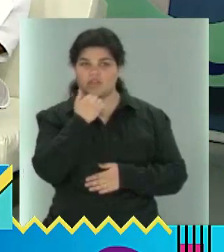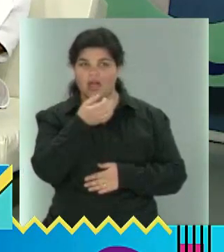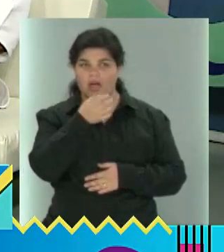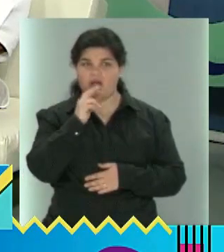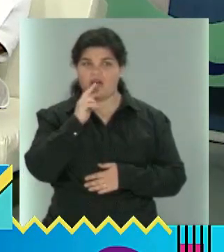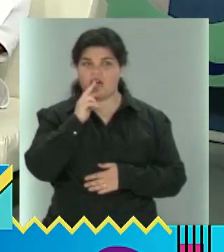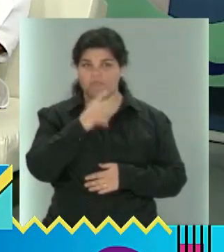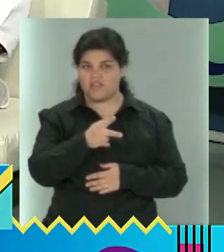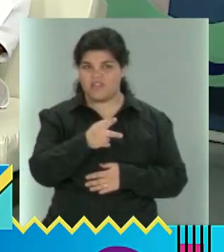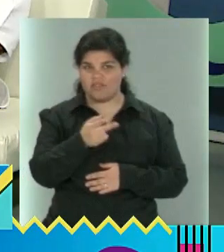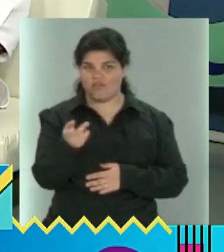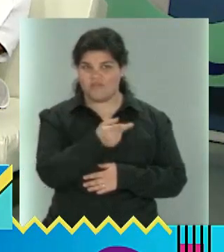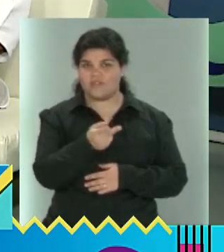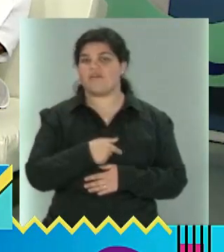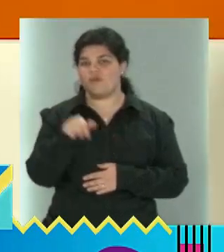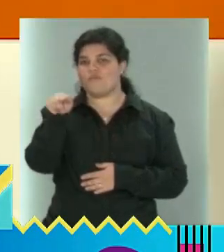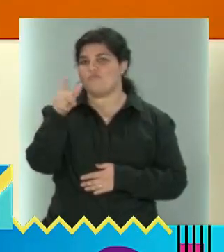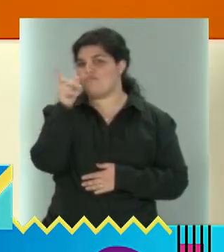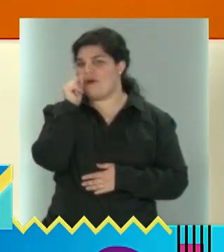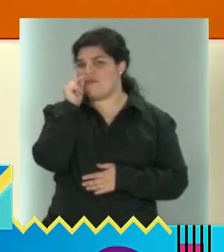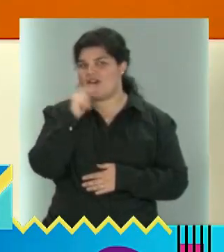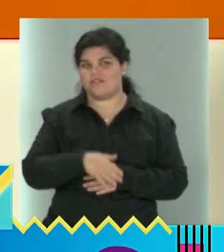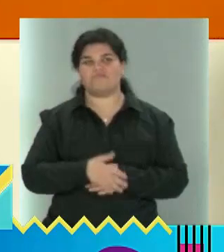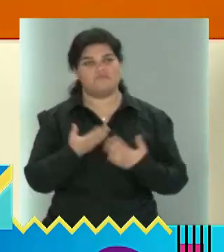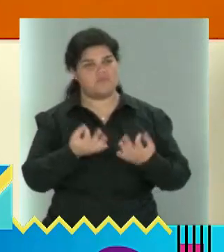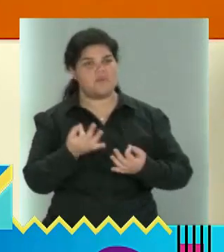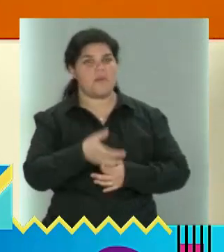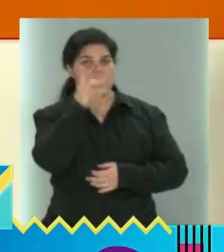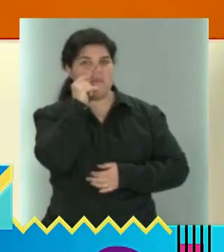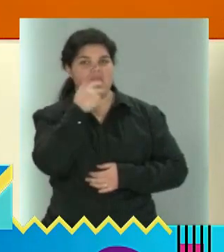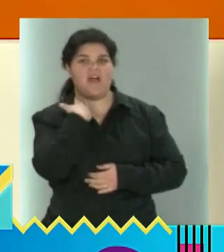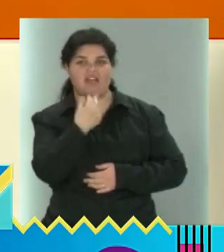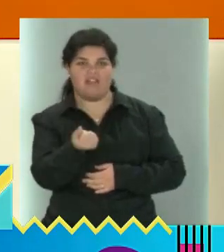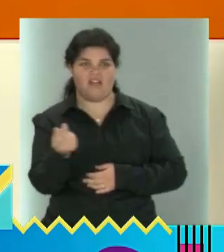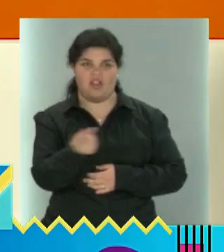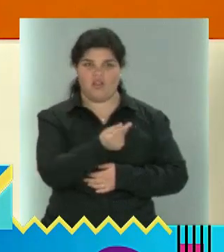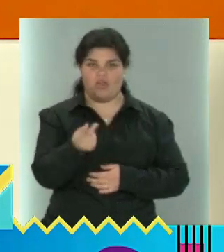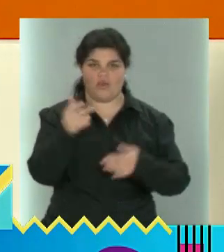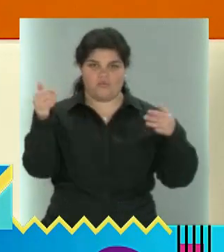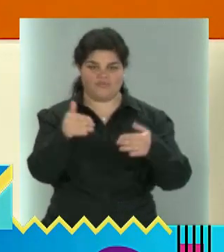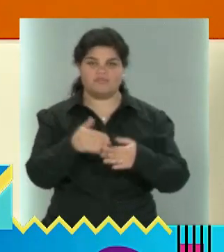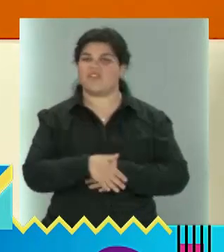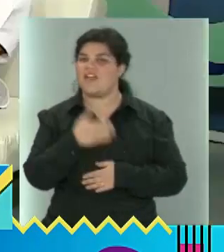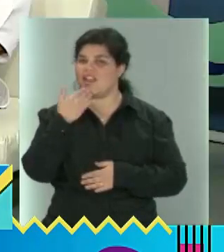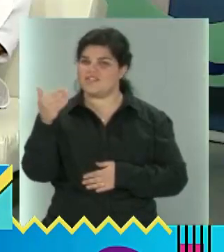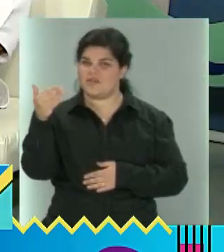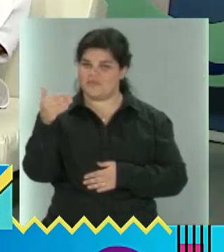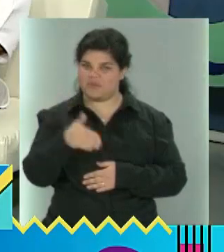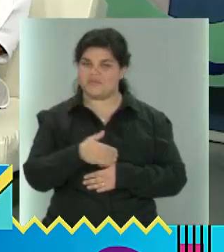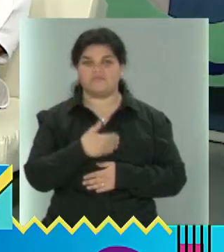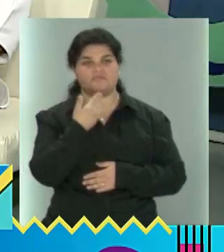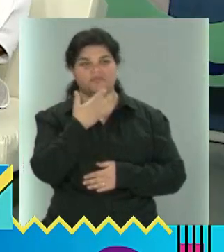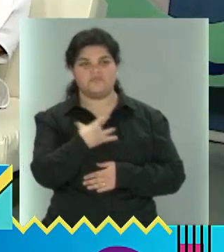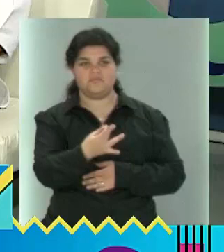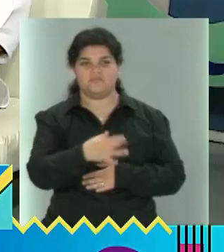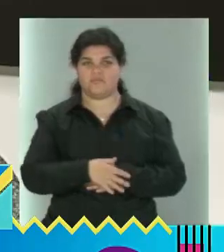que sí, sí. Claramente. Mi papá. Padre e hija presentes en Distintos Parecidos. Muchas gracias, Antonella, muchas por estar acá. Muchas gracias por invitarme. Cuarto Dan de